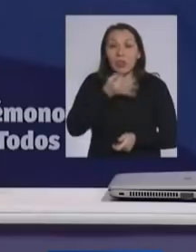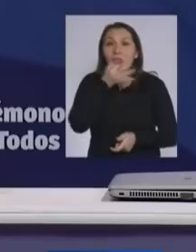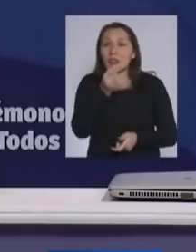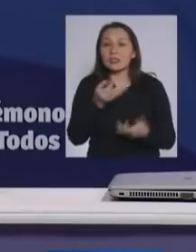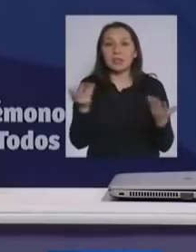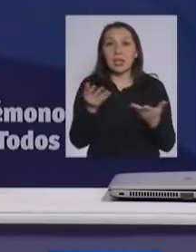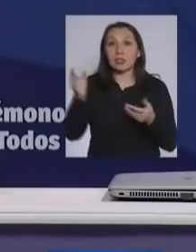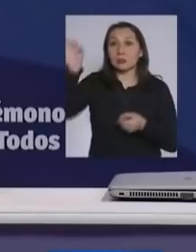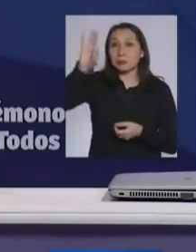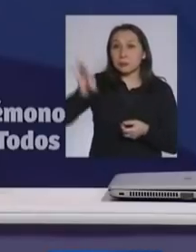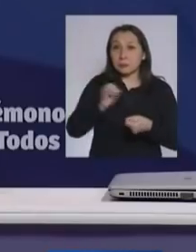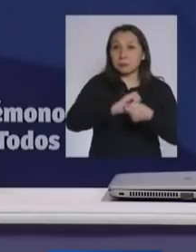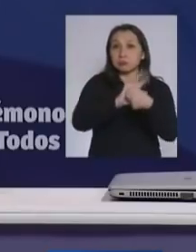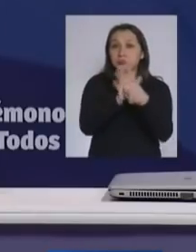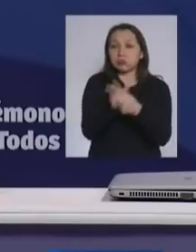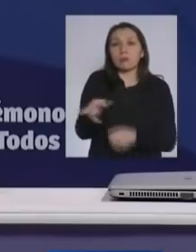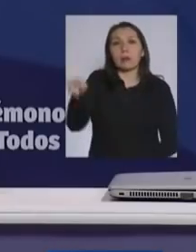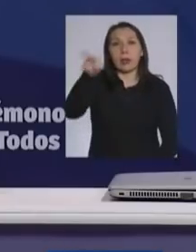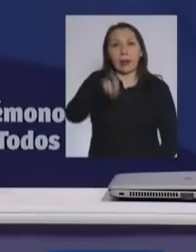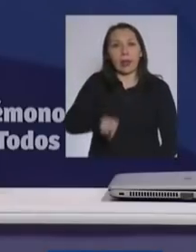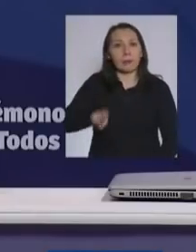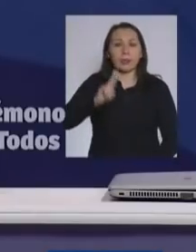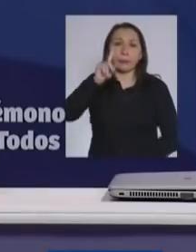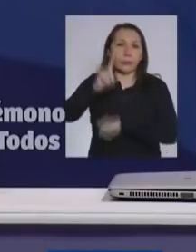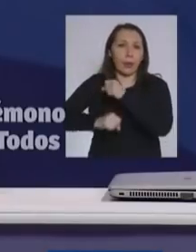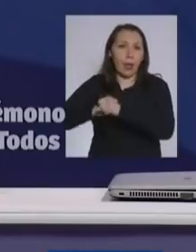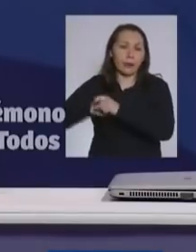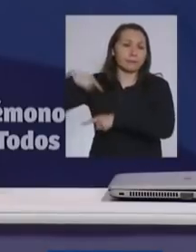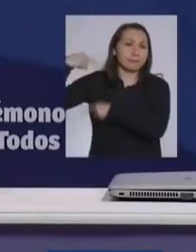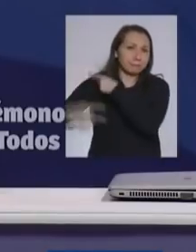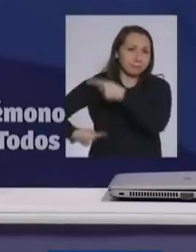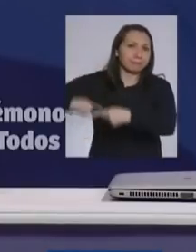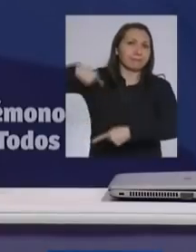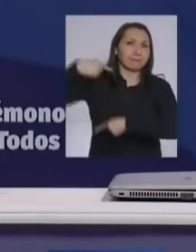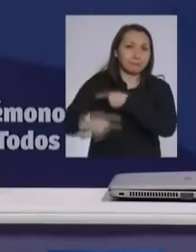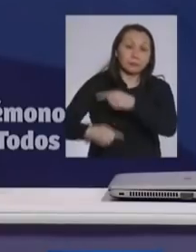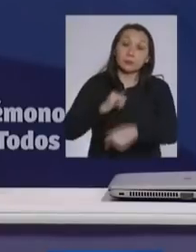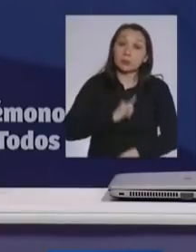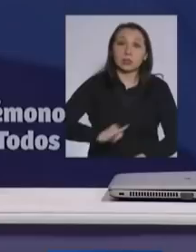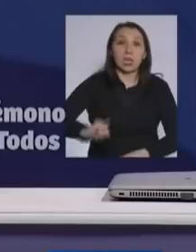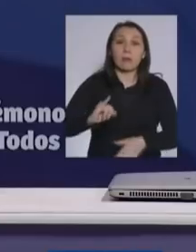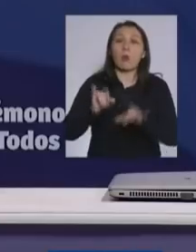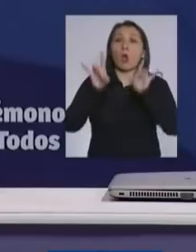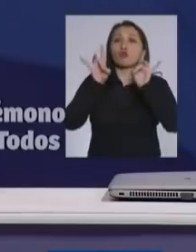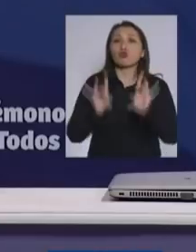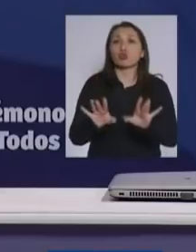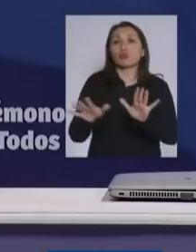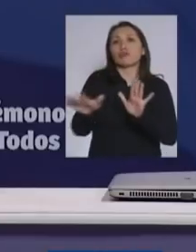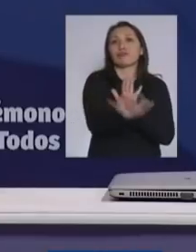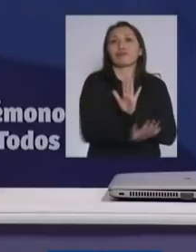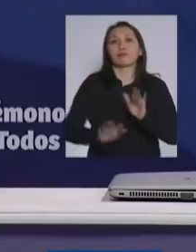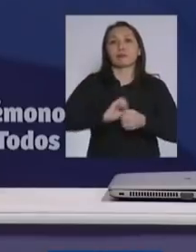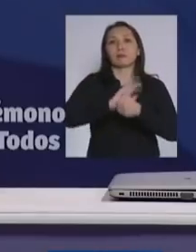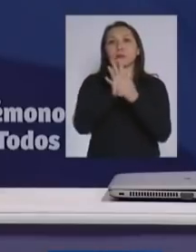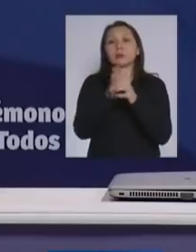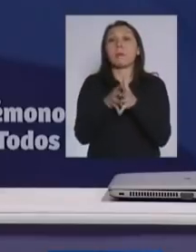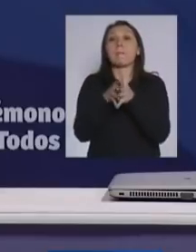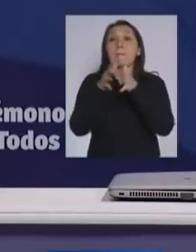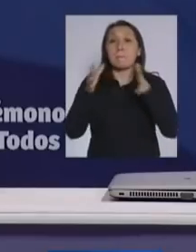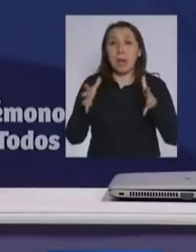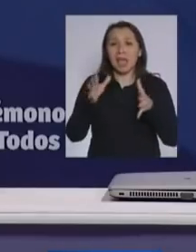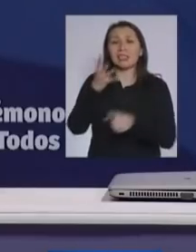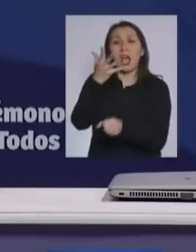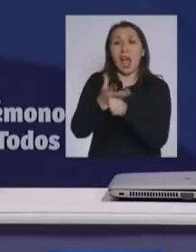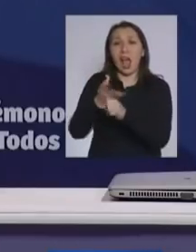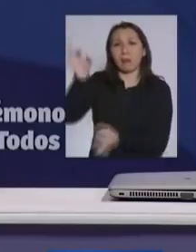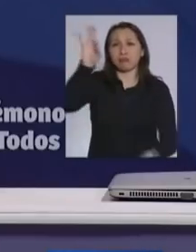que es un virus que se va a repetir todos los años, o sea, que se va a transformar en un virus endémico con una mayor cantidad de